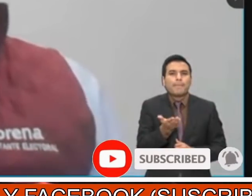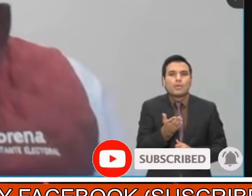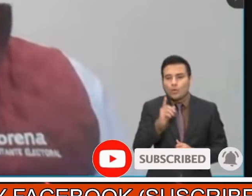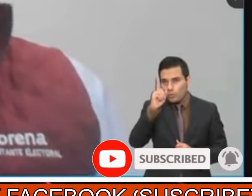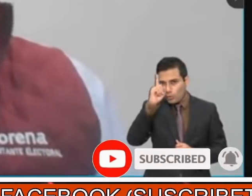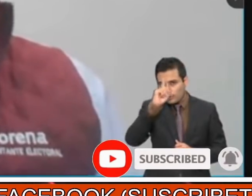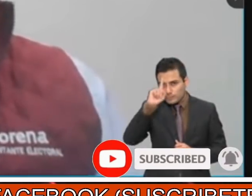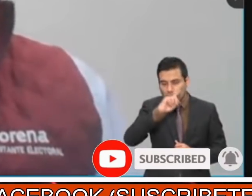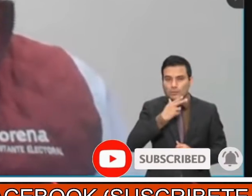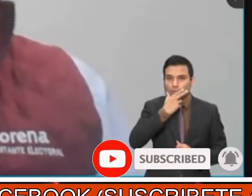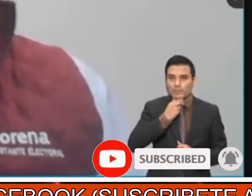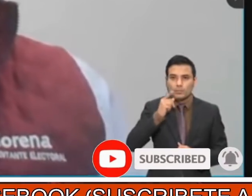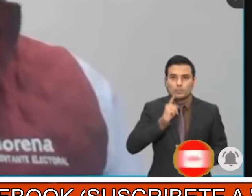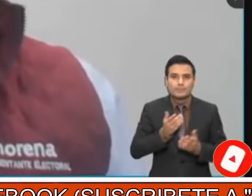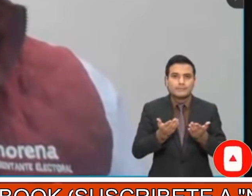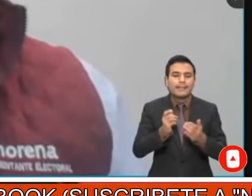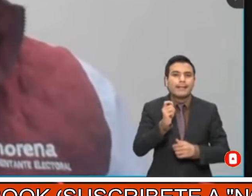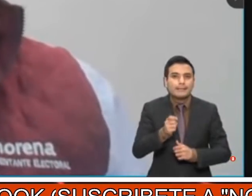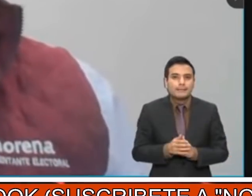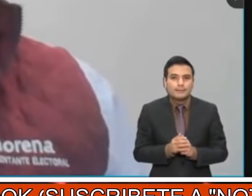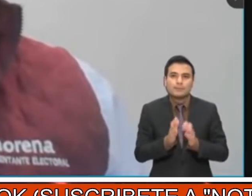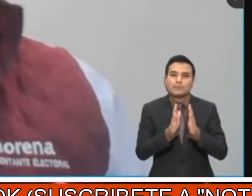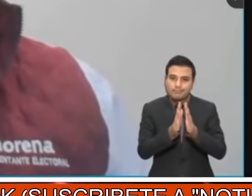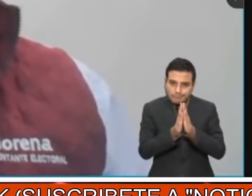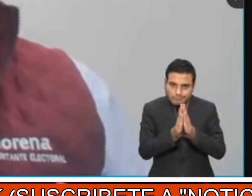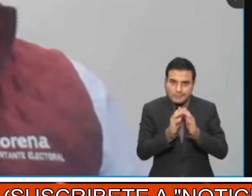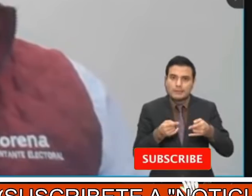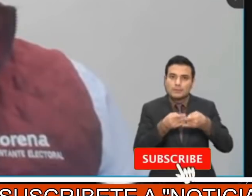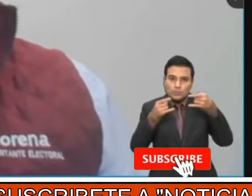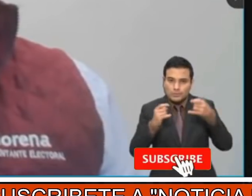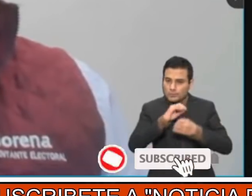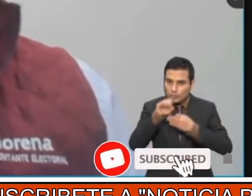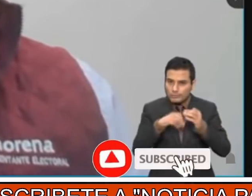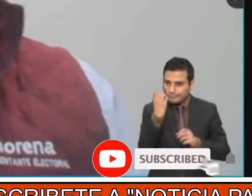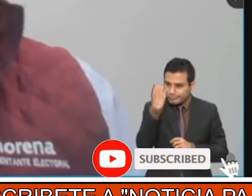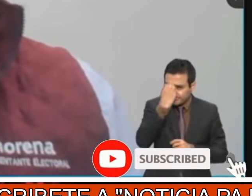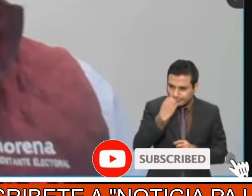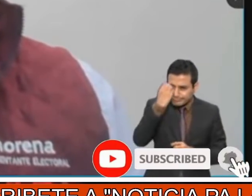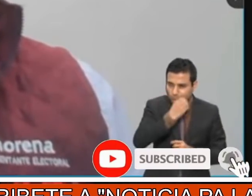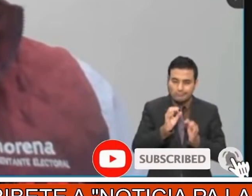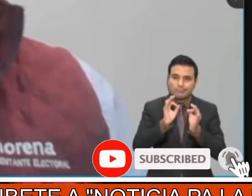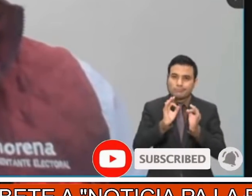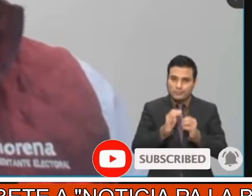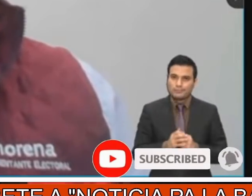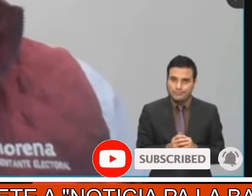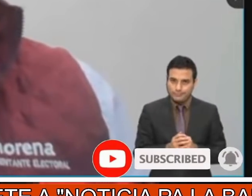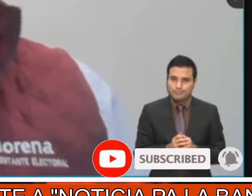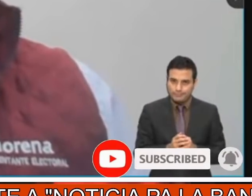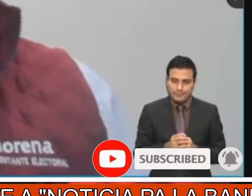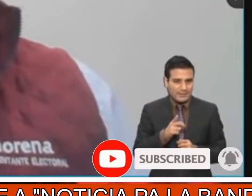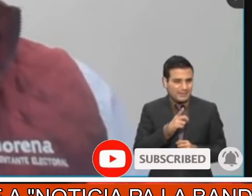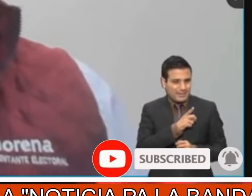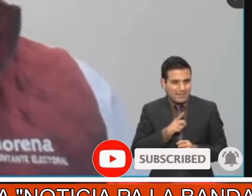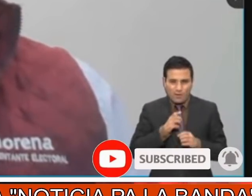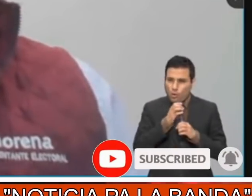y consejeros, es que se haga un análisis del caso objetivo, que se tomen en cuenta los hechos